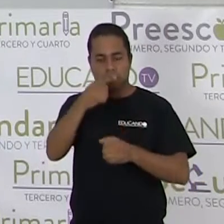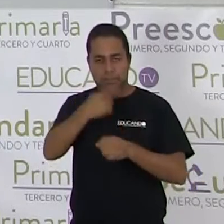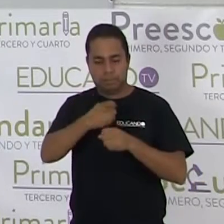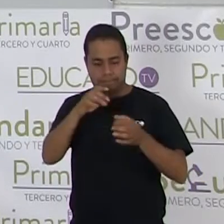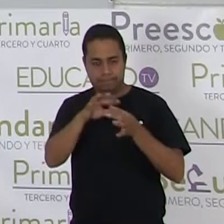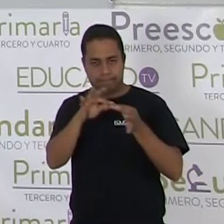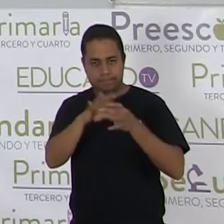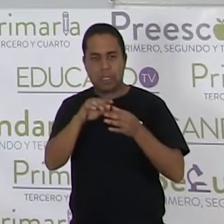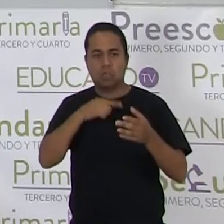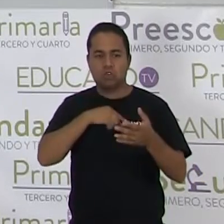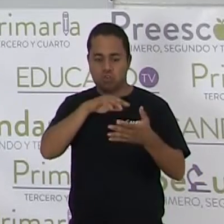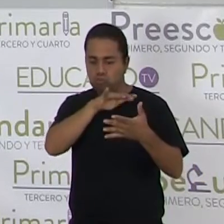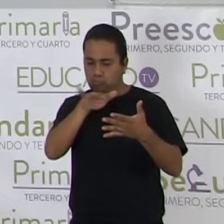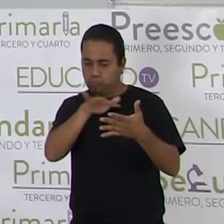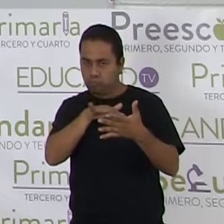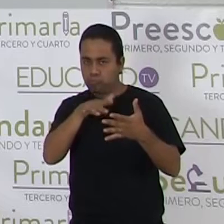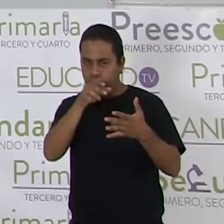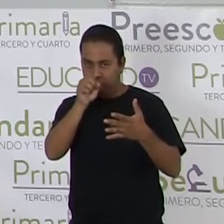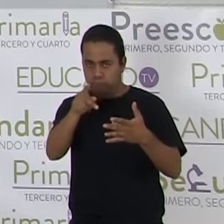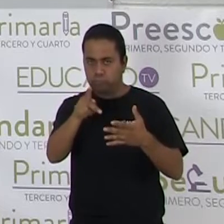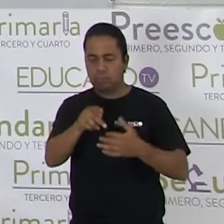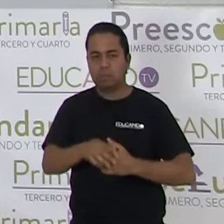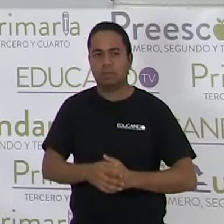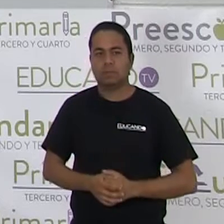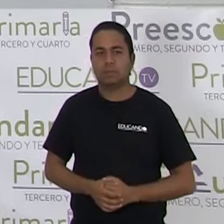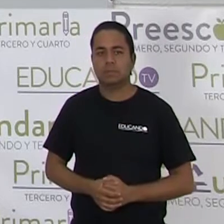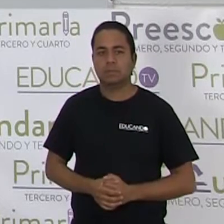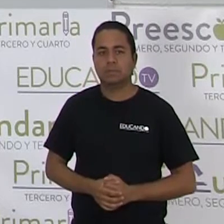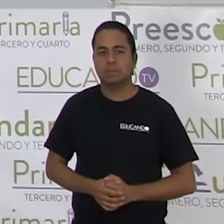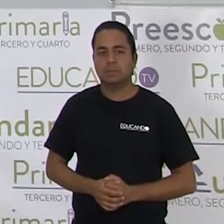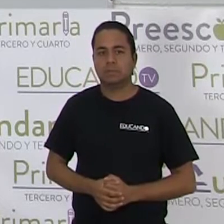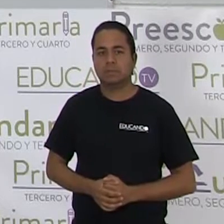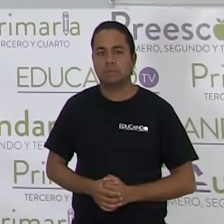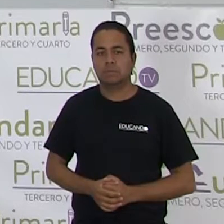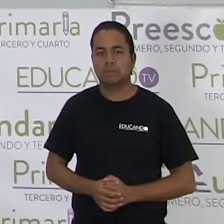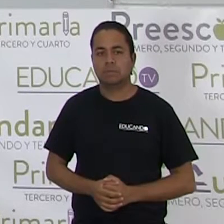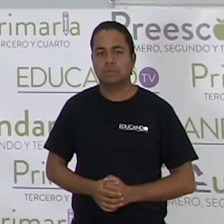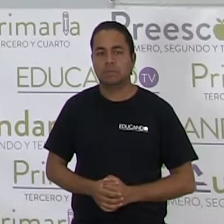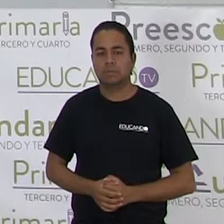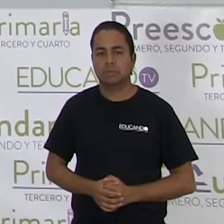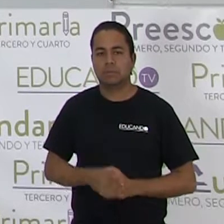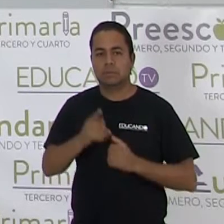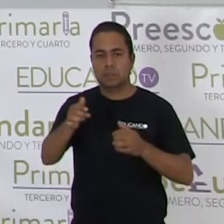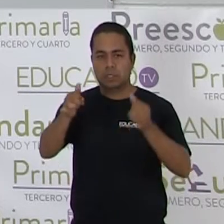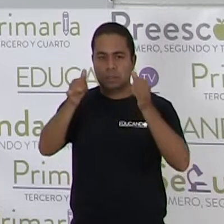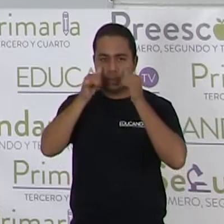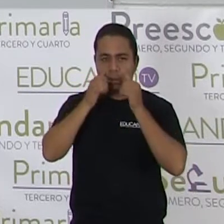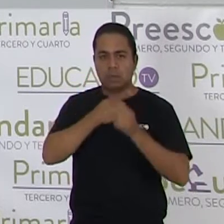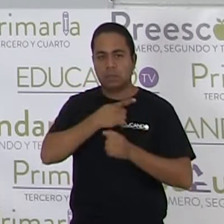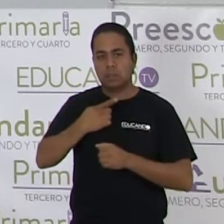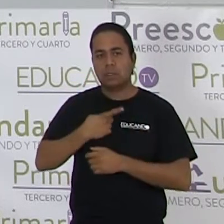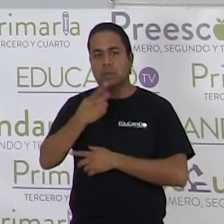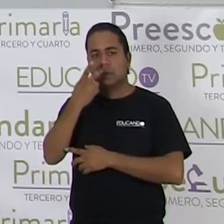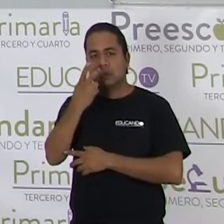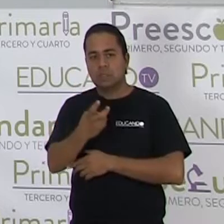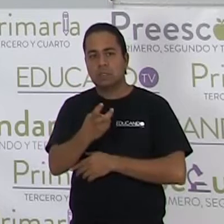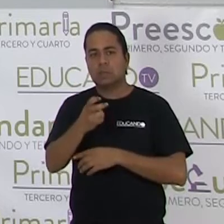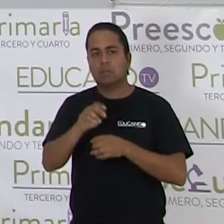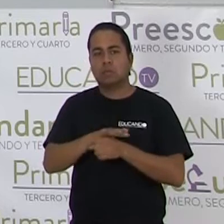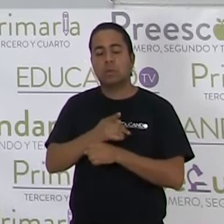descripción, la voy a leer, ¿sale? La voy a leer y mucha atención en esta parte porque